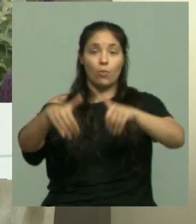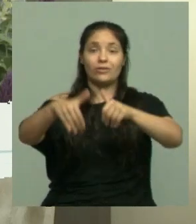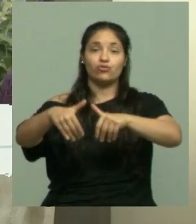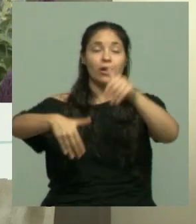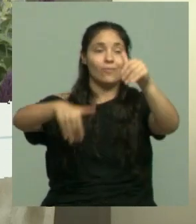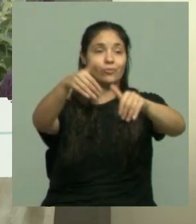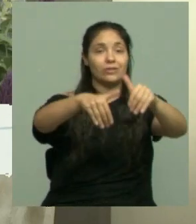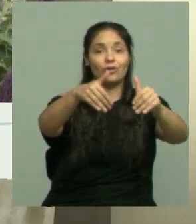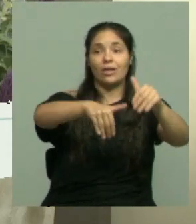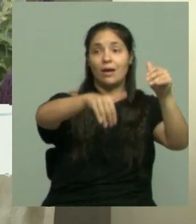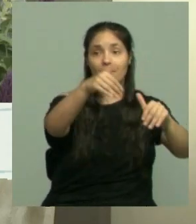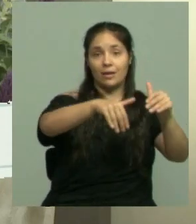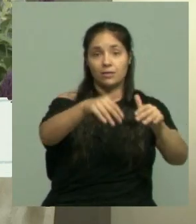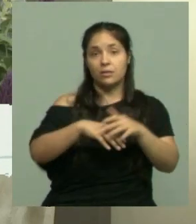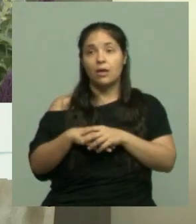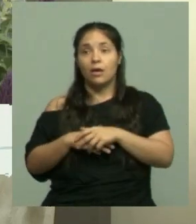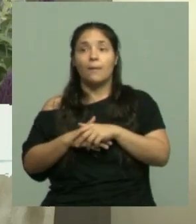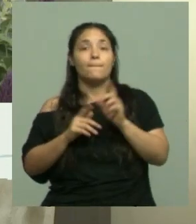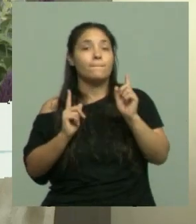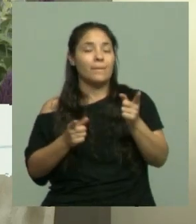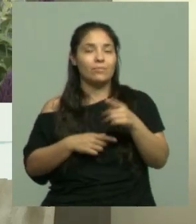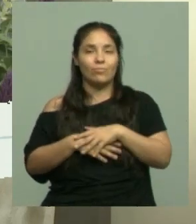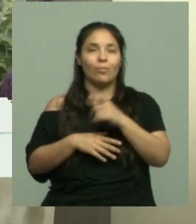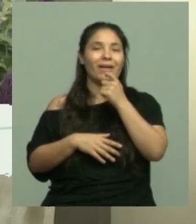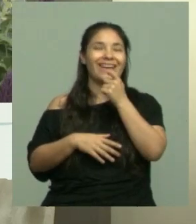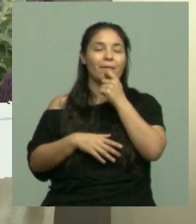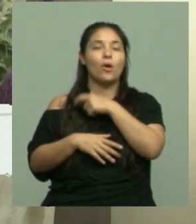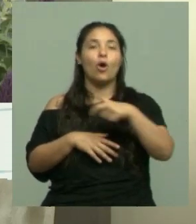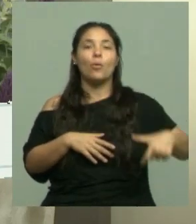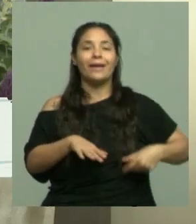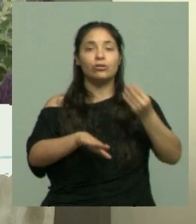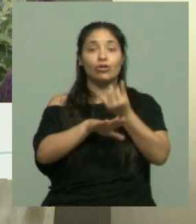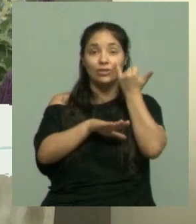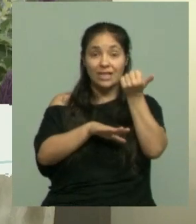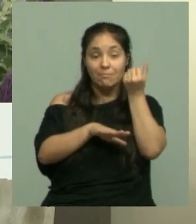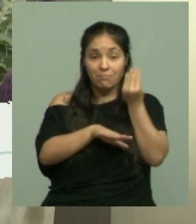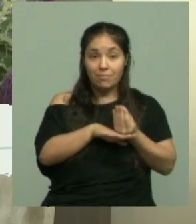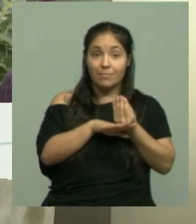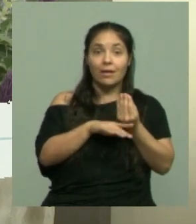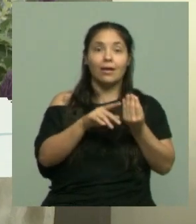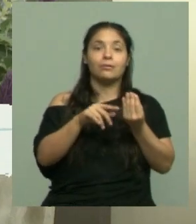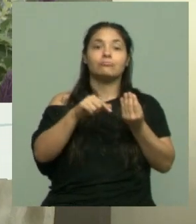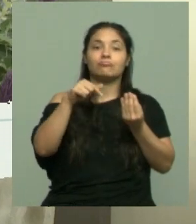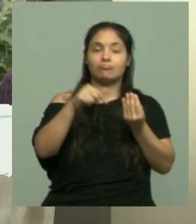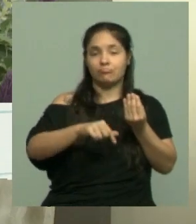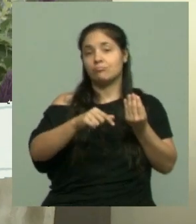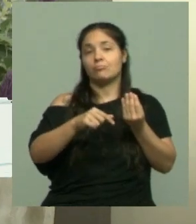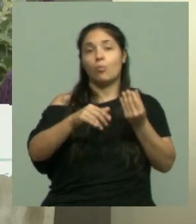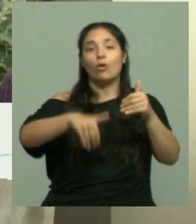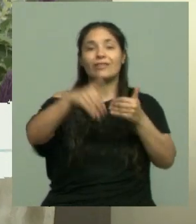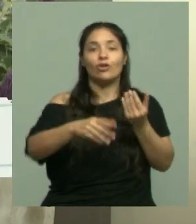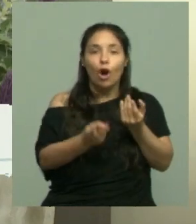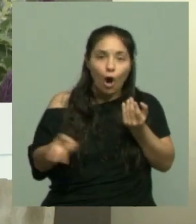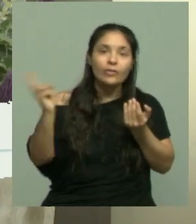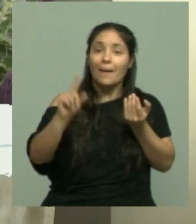no han ganado los oficialismos, salvo el caso de Francia. En todos los demás casos se manifiesta e interpreta, más allá